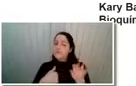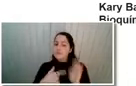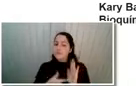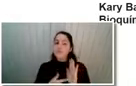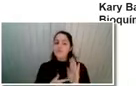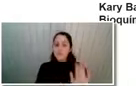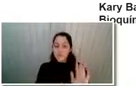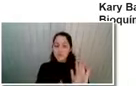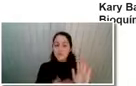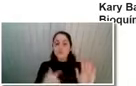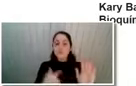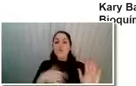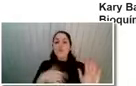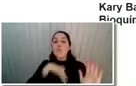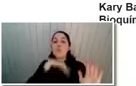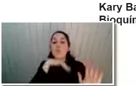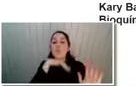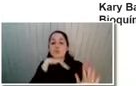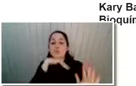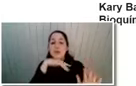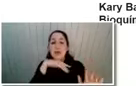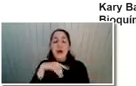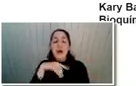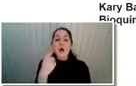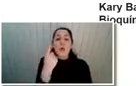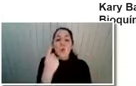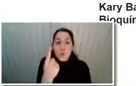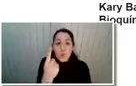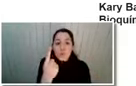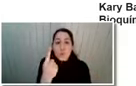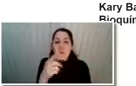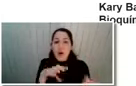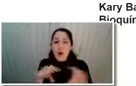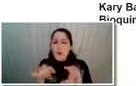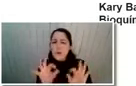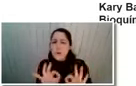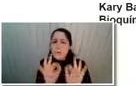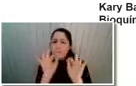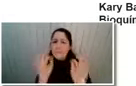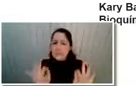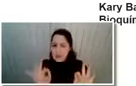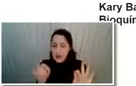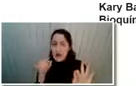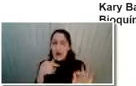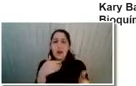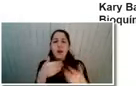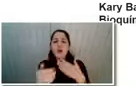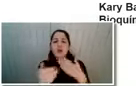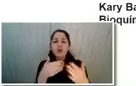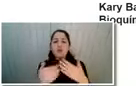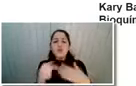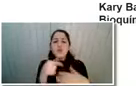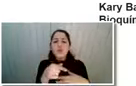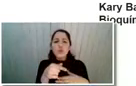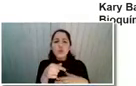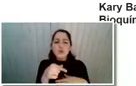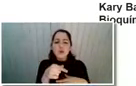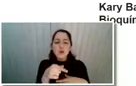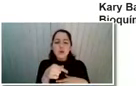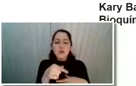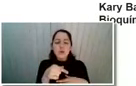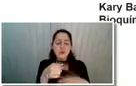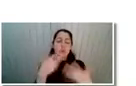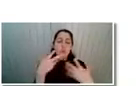una polimerasa que es muy especial y que se obtuvo de una bacteria que estaba y que está todavía en